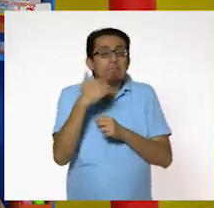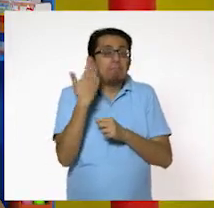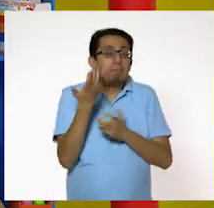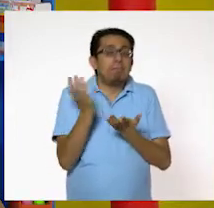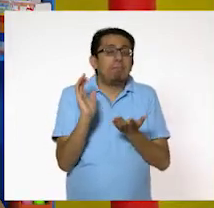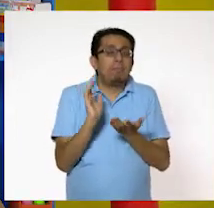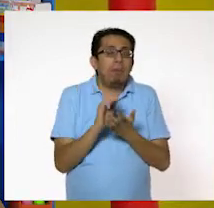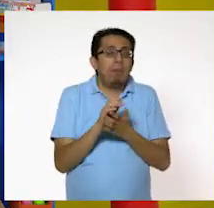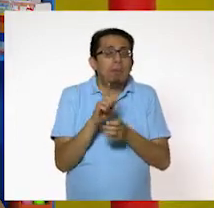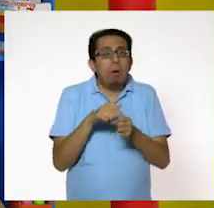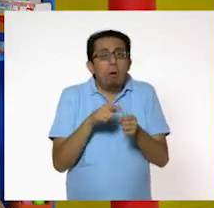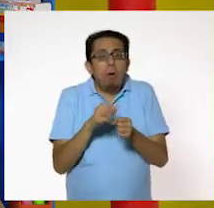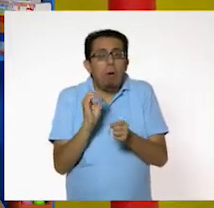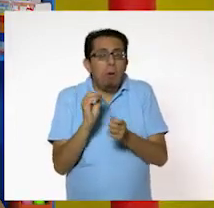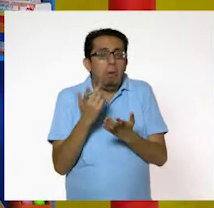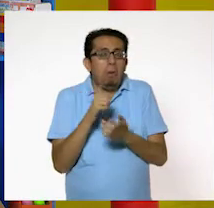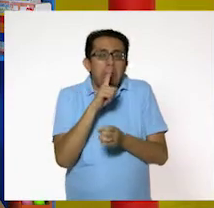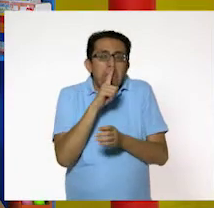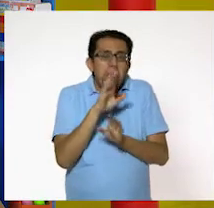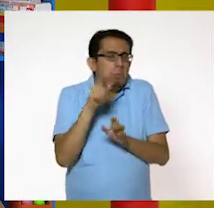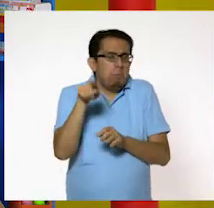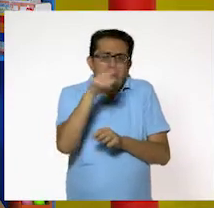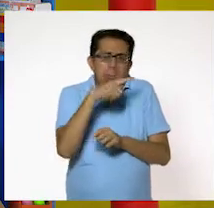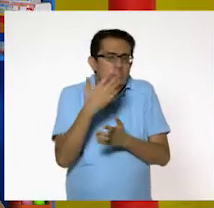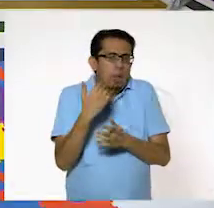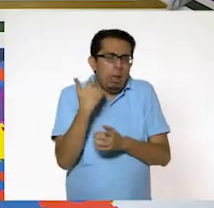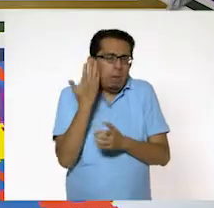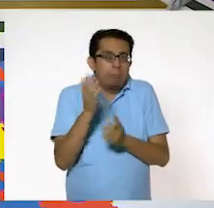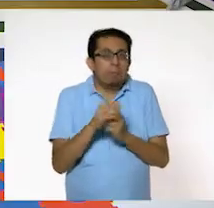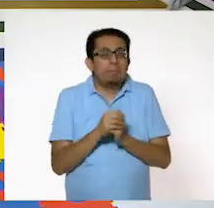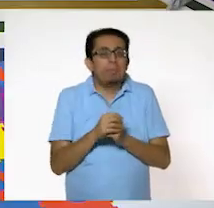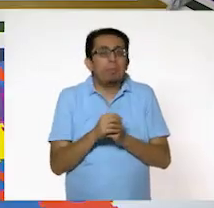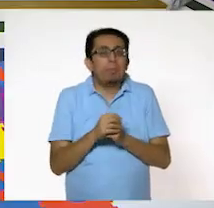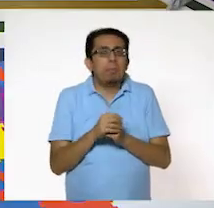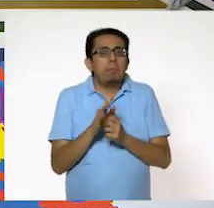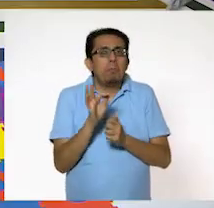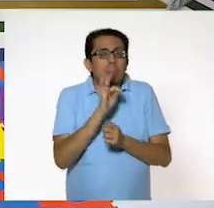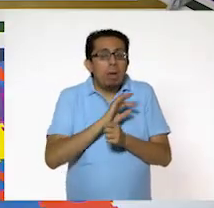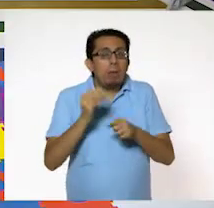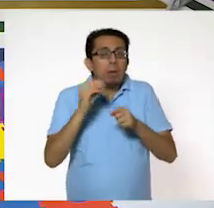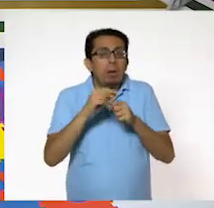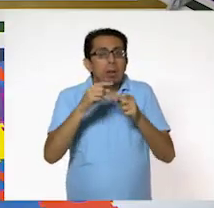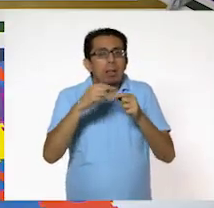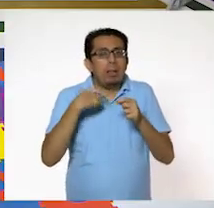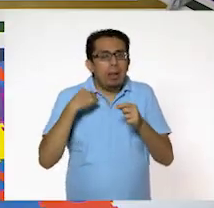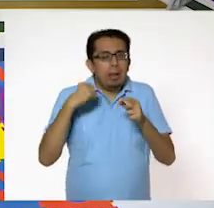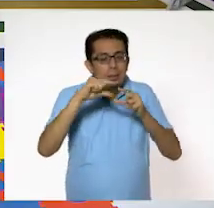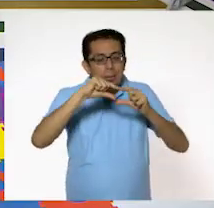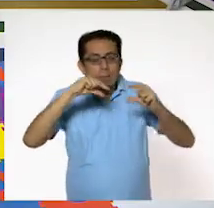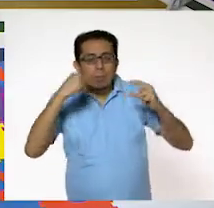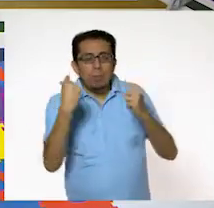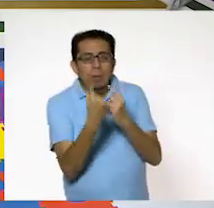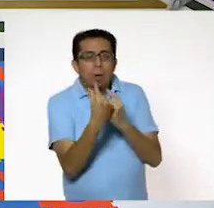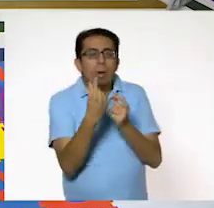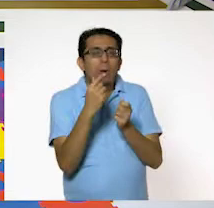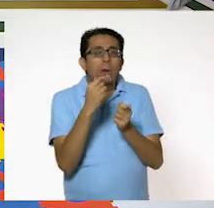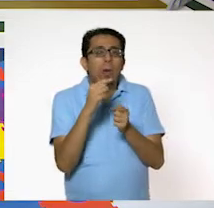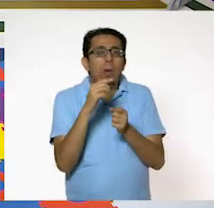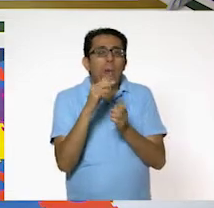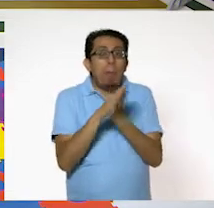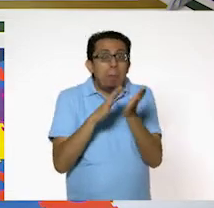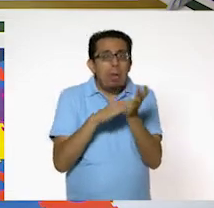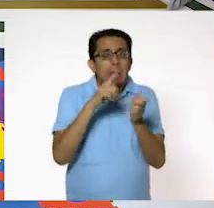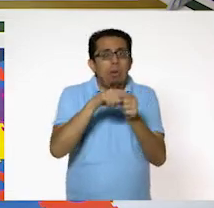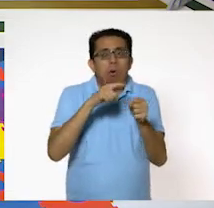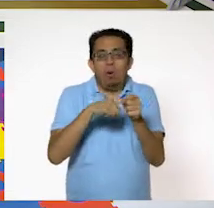colores o no. Si le quieren poner listones o no. O hojas de colores o no. Ya